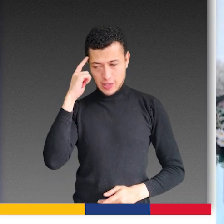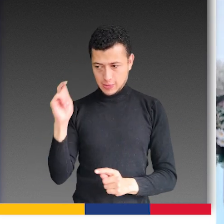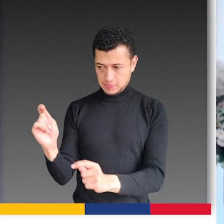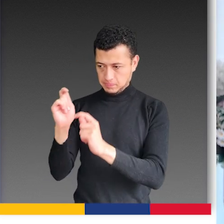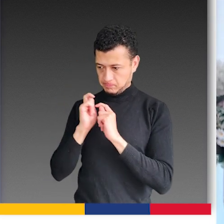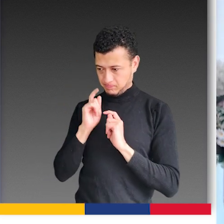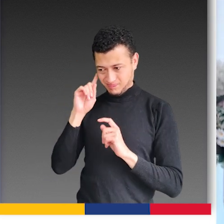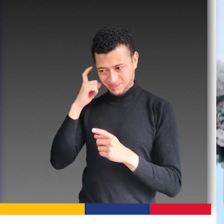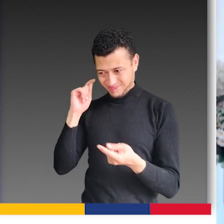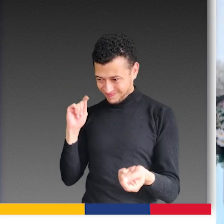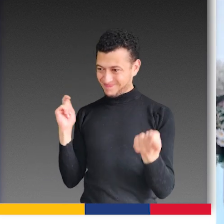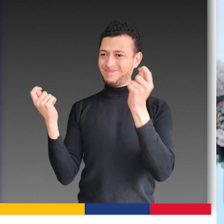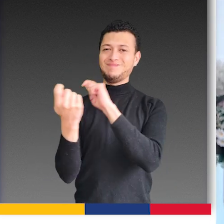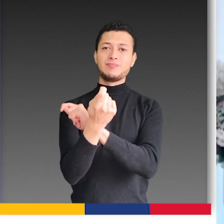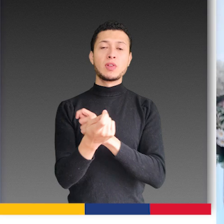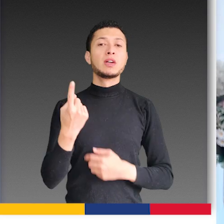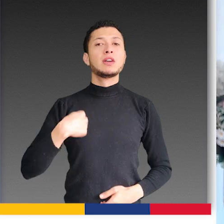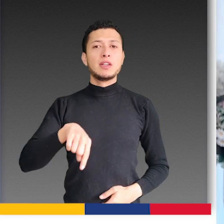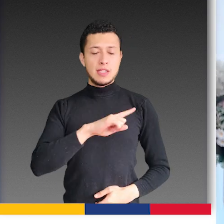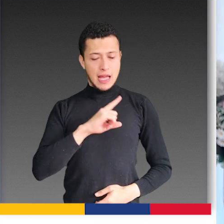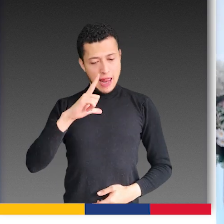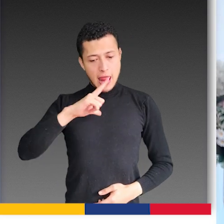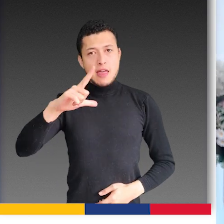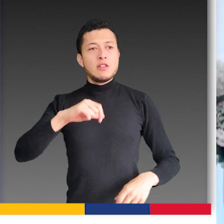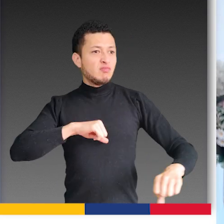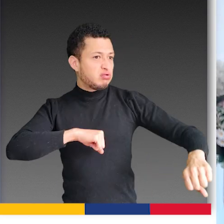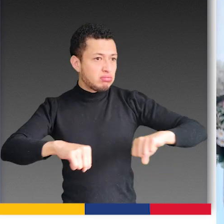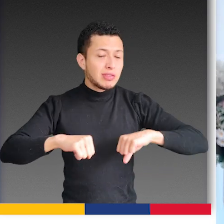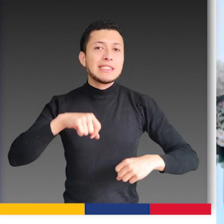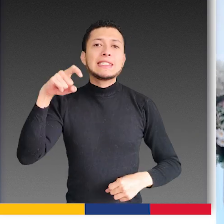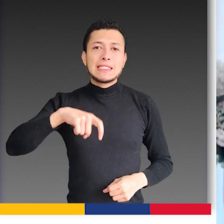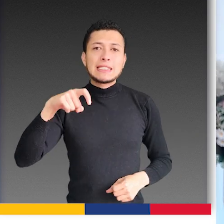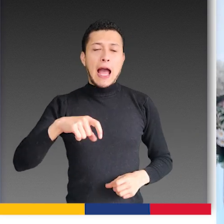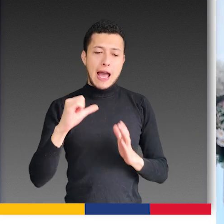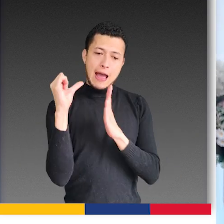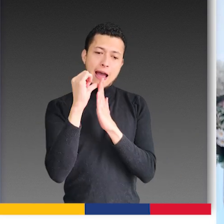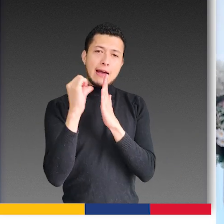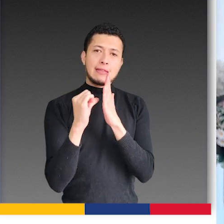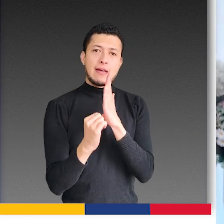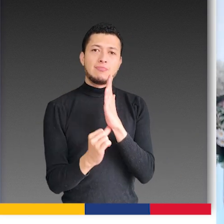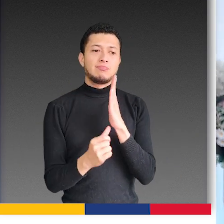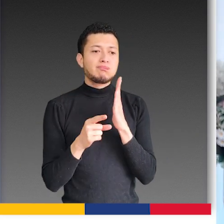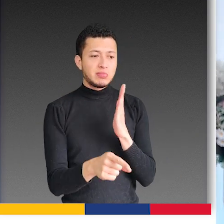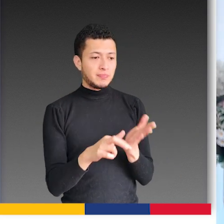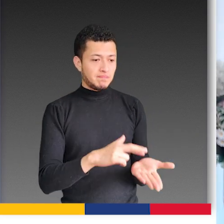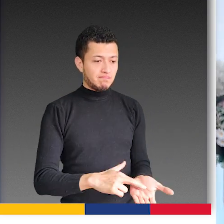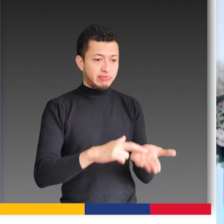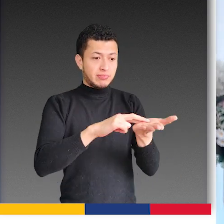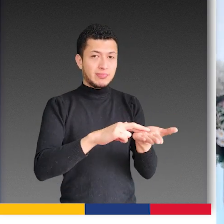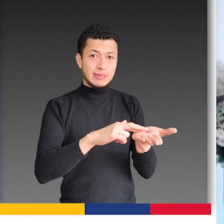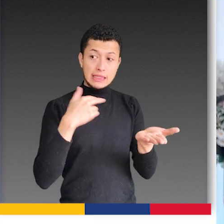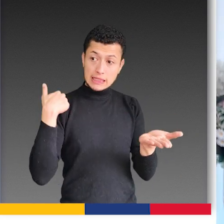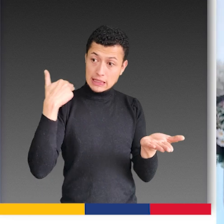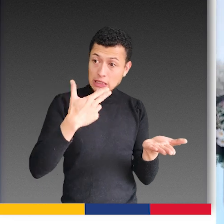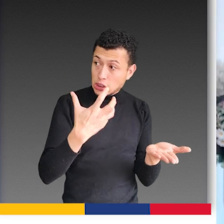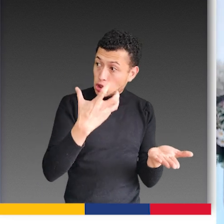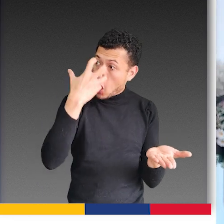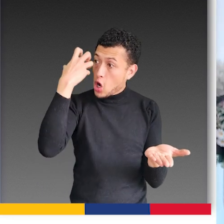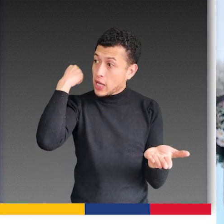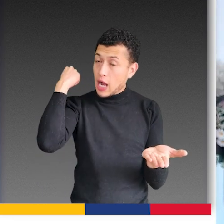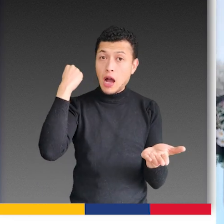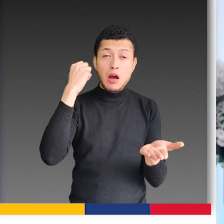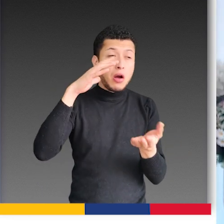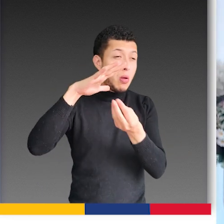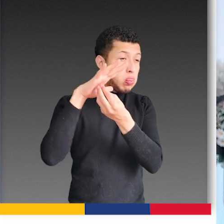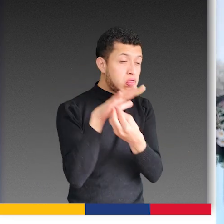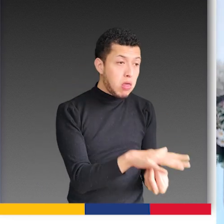Desde mi presencia en este gobierno, el gobierno del cambio, nosotros hemos liderado la necesidad de construir una